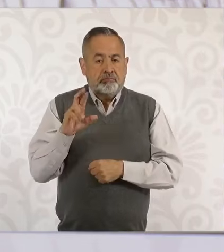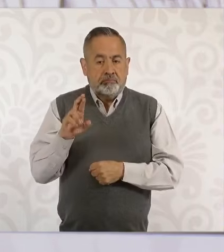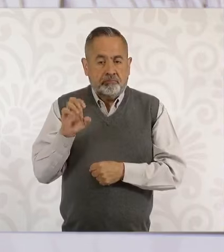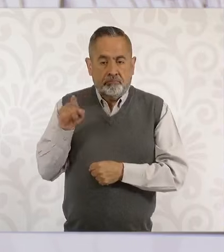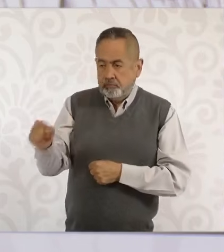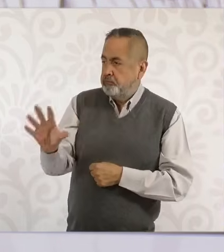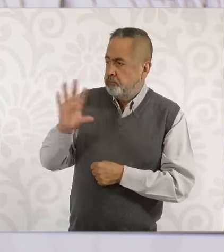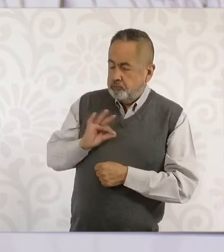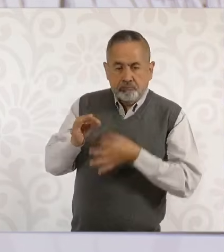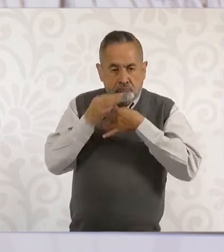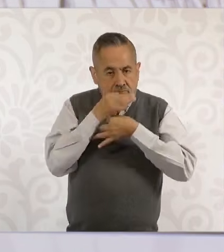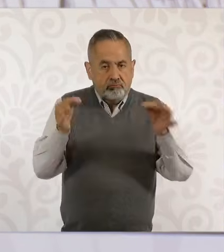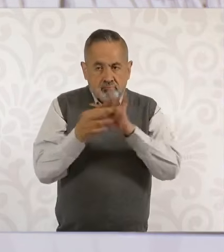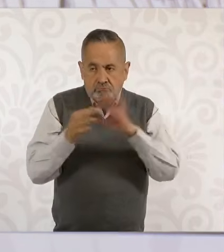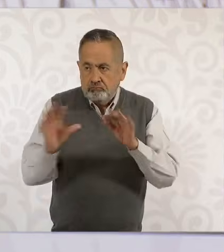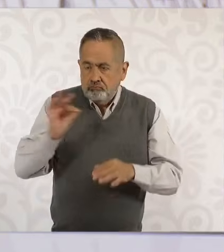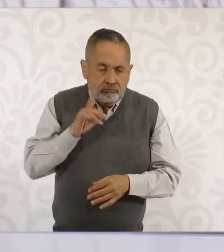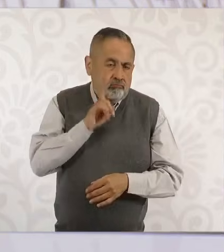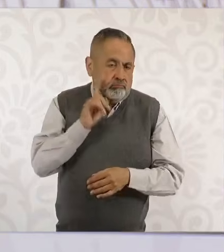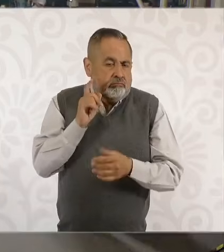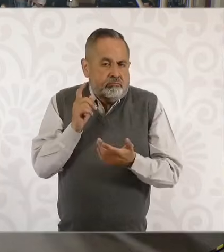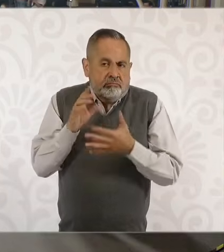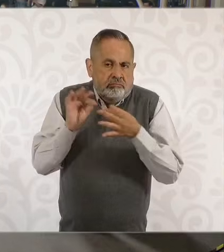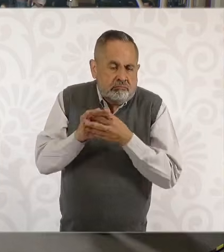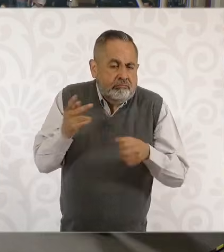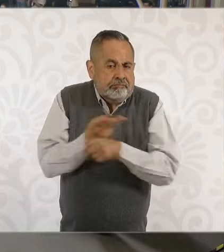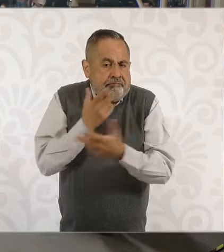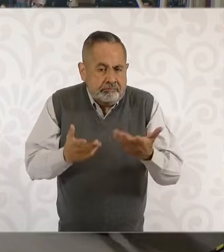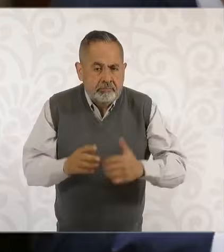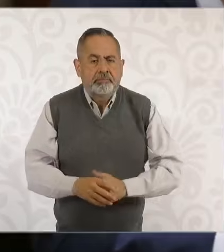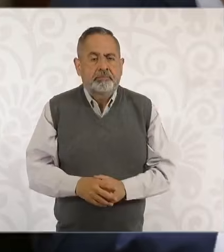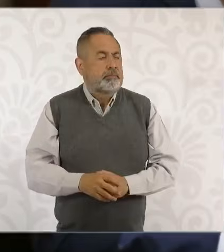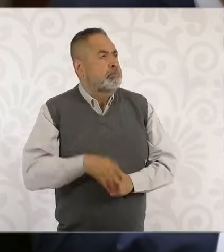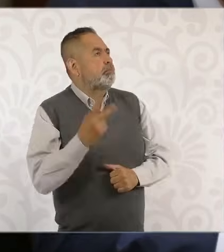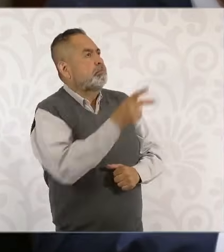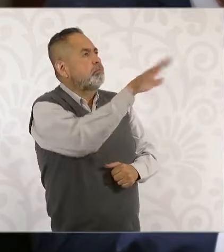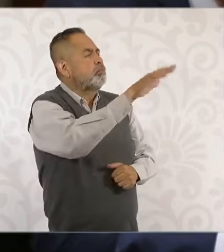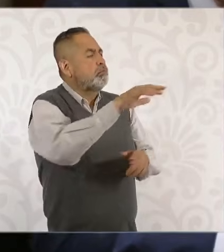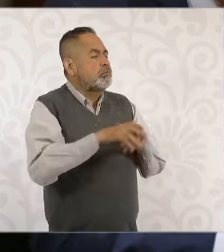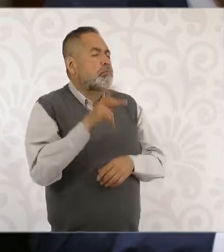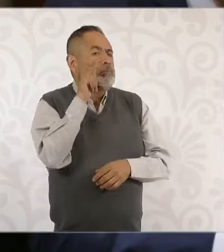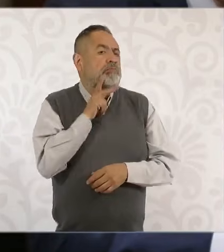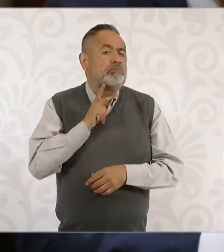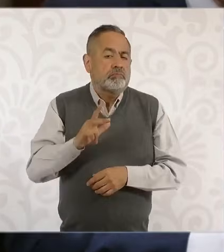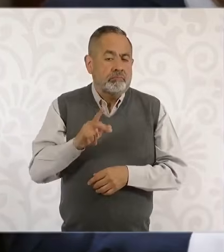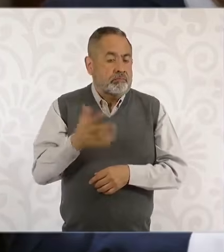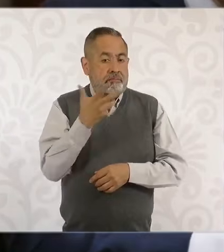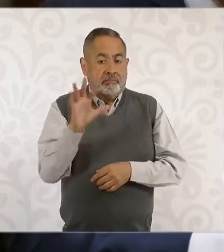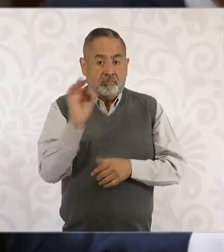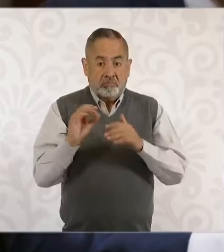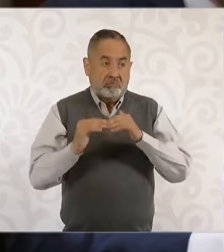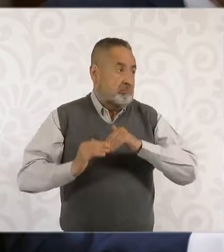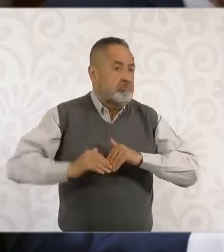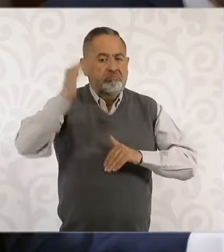que pudiera informarnos sobre este tema. Y por último, los precios del petróleo se disparan más de 10% por el ataque de Estados Unidos